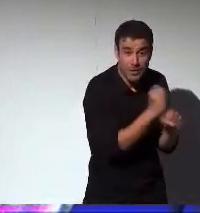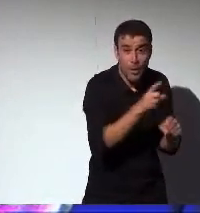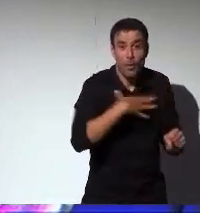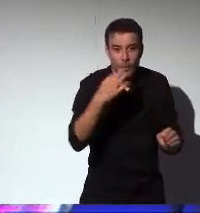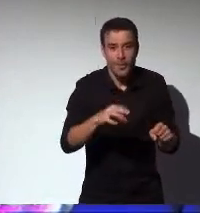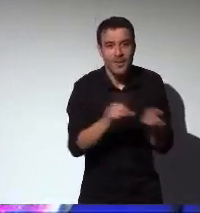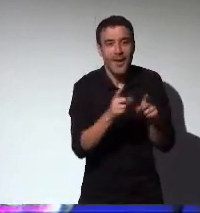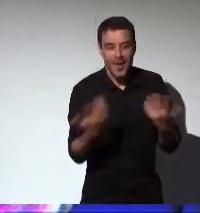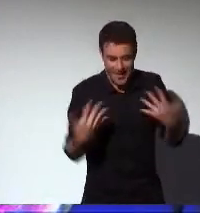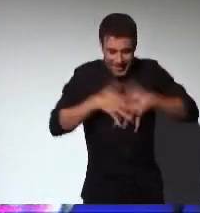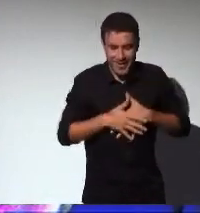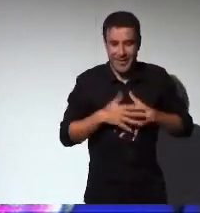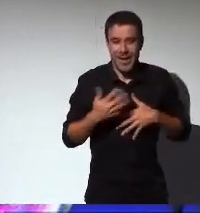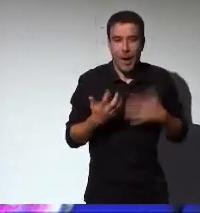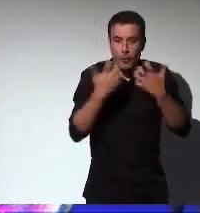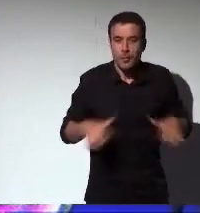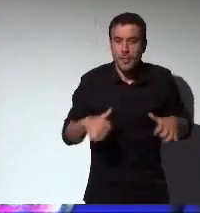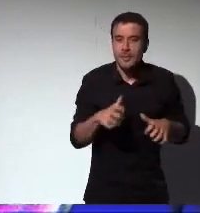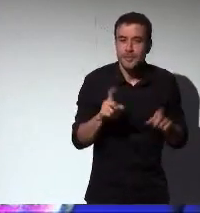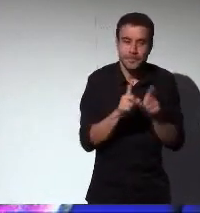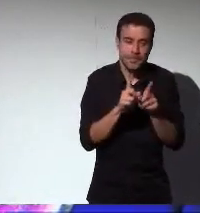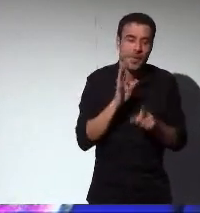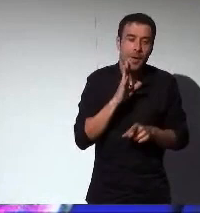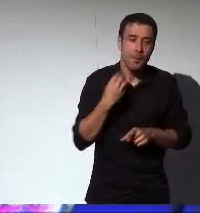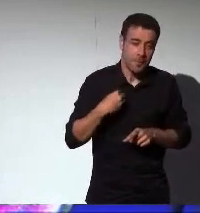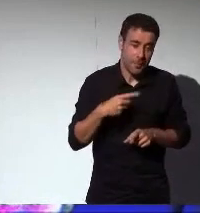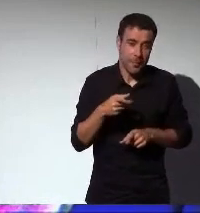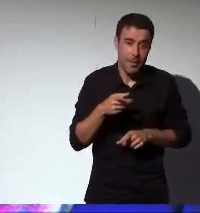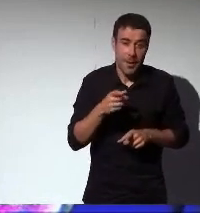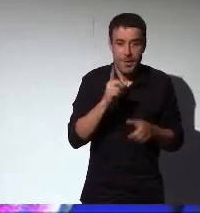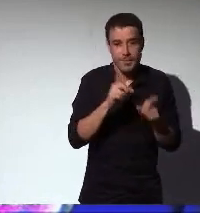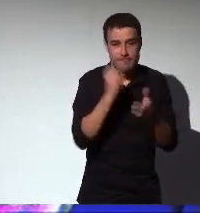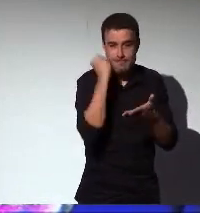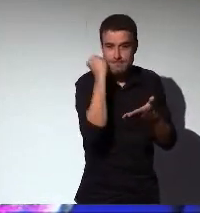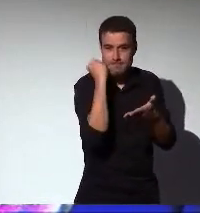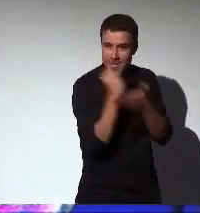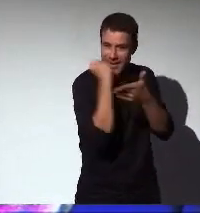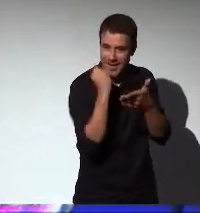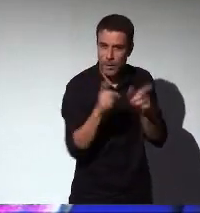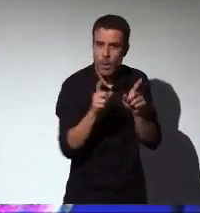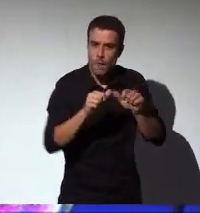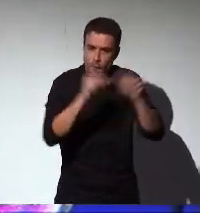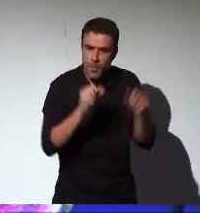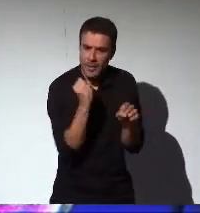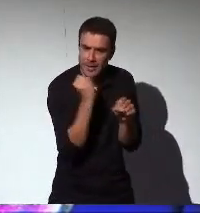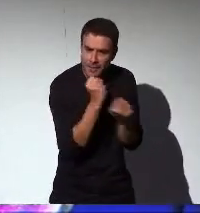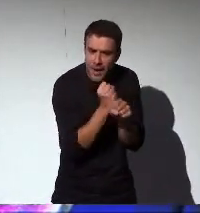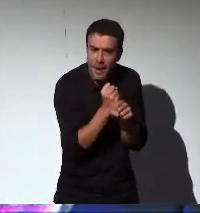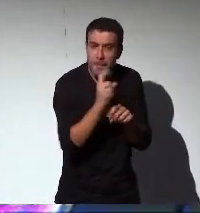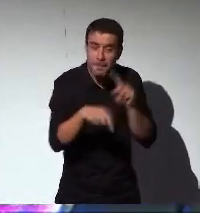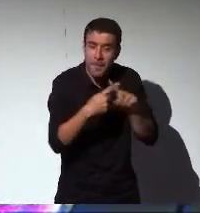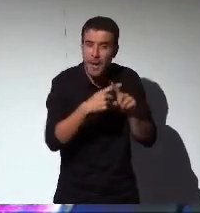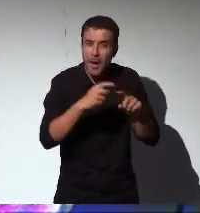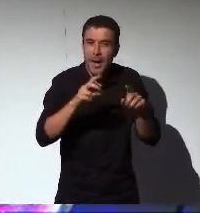incorporen o lleven ya en el ADN esta marca, esta forma de trabajar y esta nueva forma